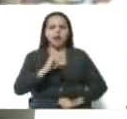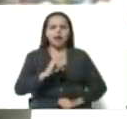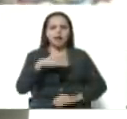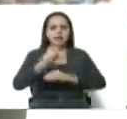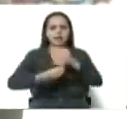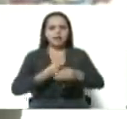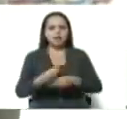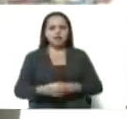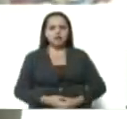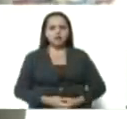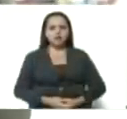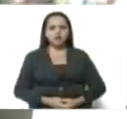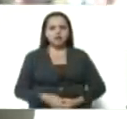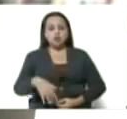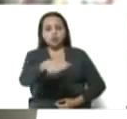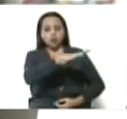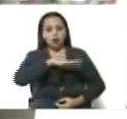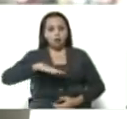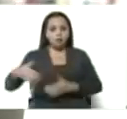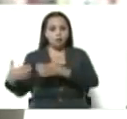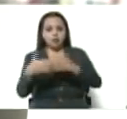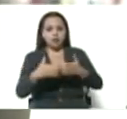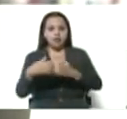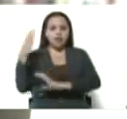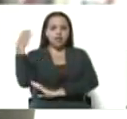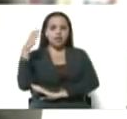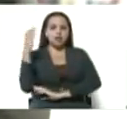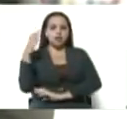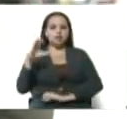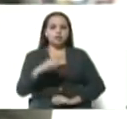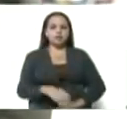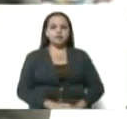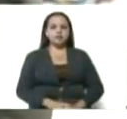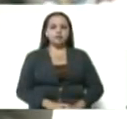armas en un campo de batalla de colombia